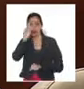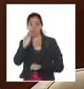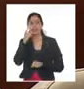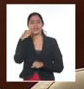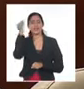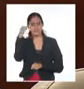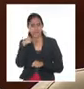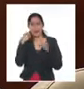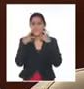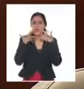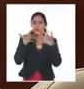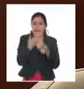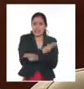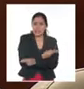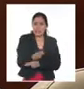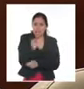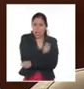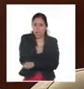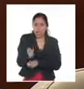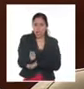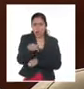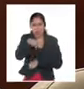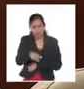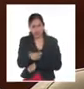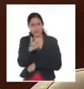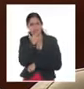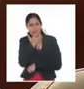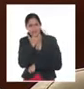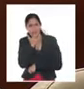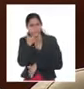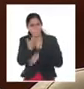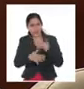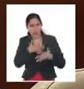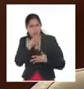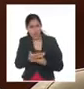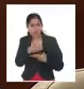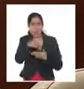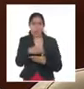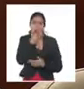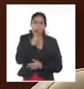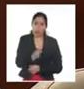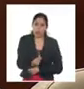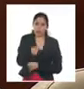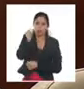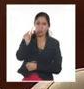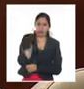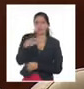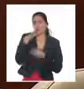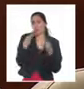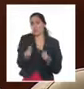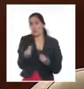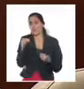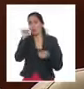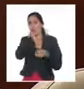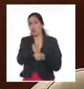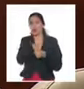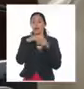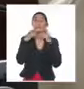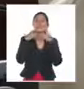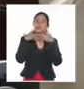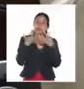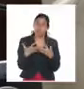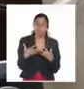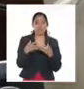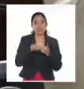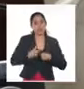historia, existen hoy dificultades para llegar al corazón de una parte de las nuevas generaciones. En ese sentido, consideró que donde menos se ha